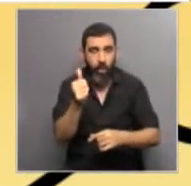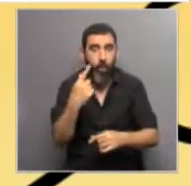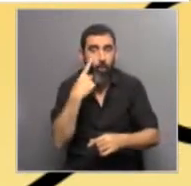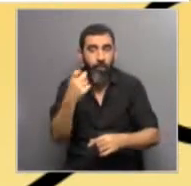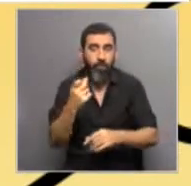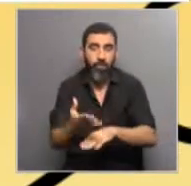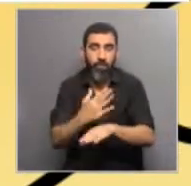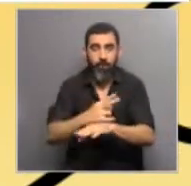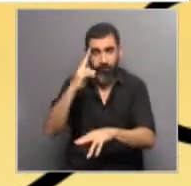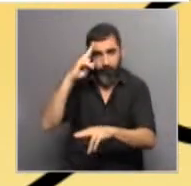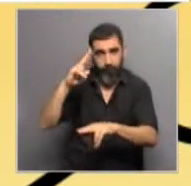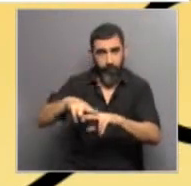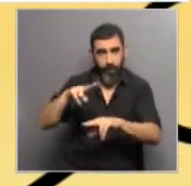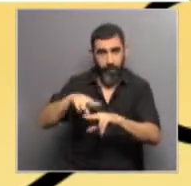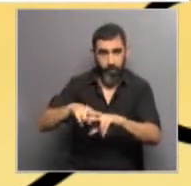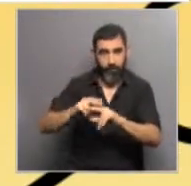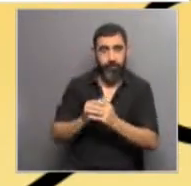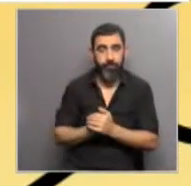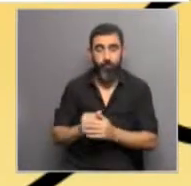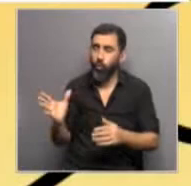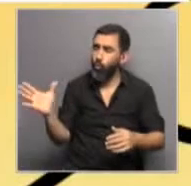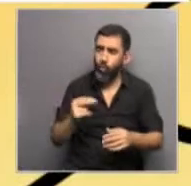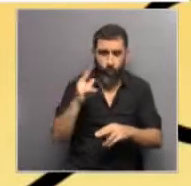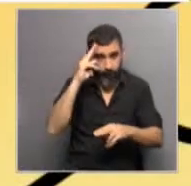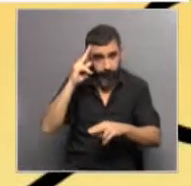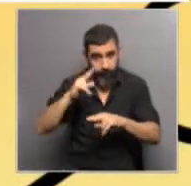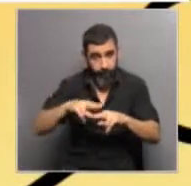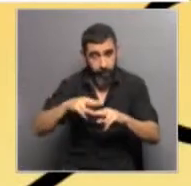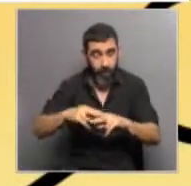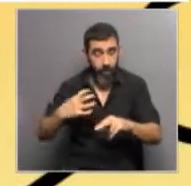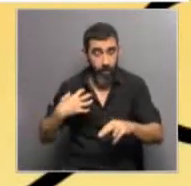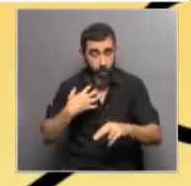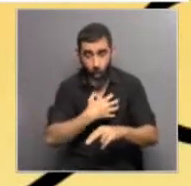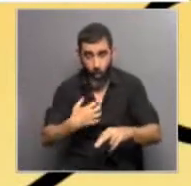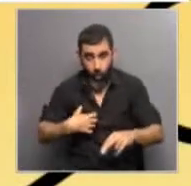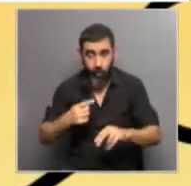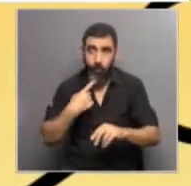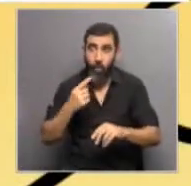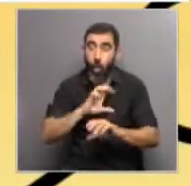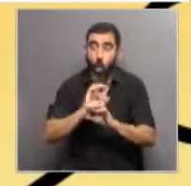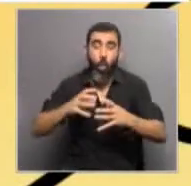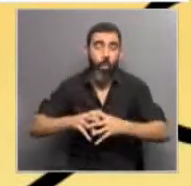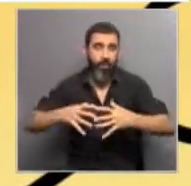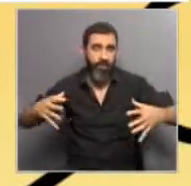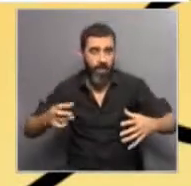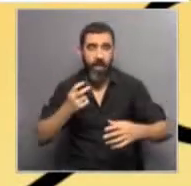prevención de esas enfermedades. Todas las enfermedades metabólicas hoy en día, por ejemplo, obesidad,